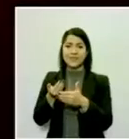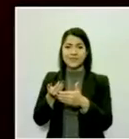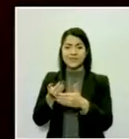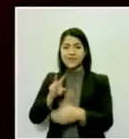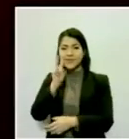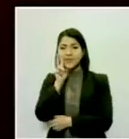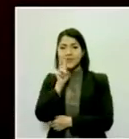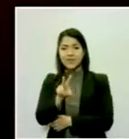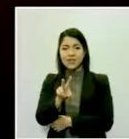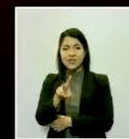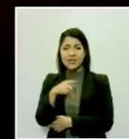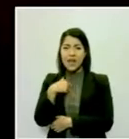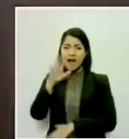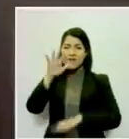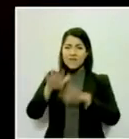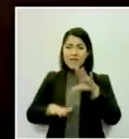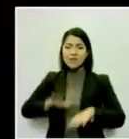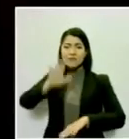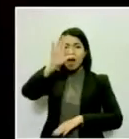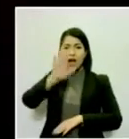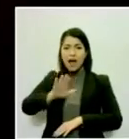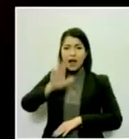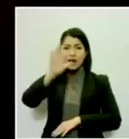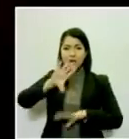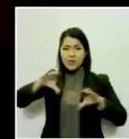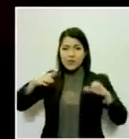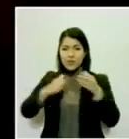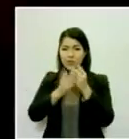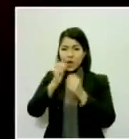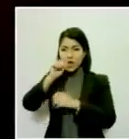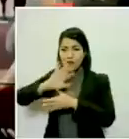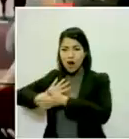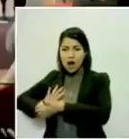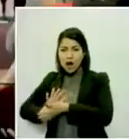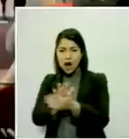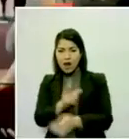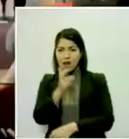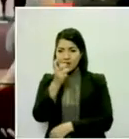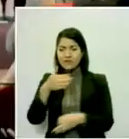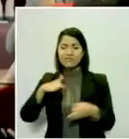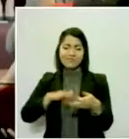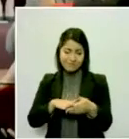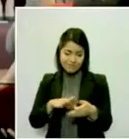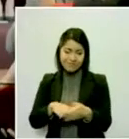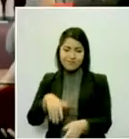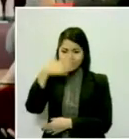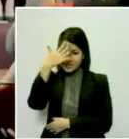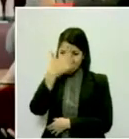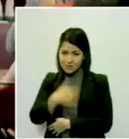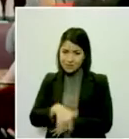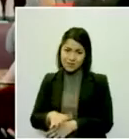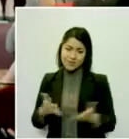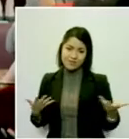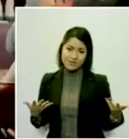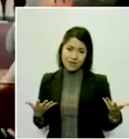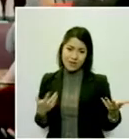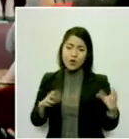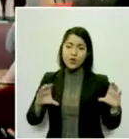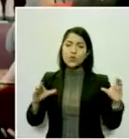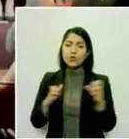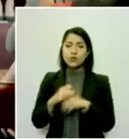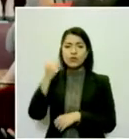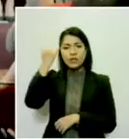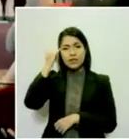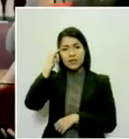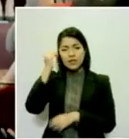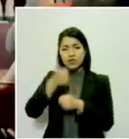pretende discriminar a las comunidades. Eso es una constante, la discriminación a las comunidades